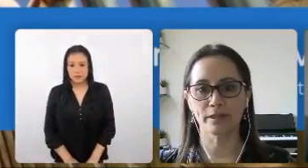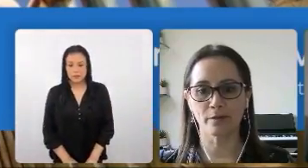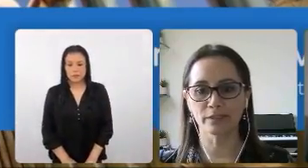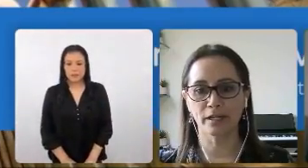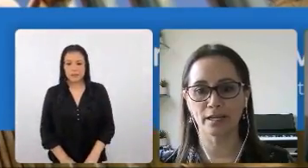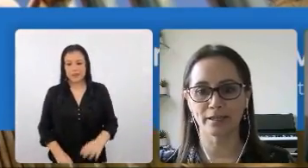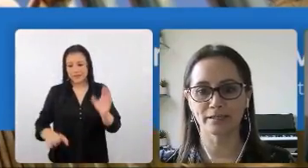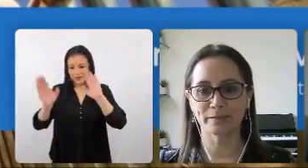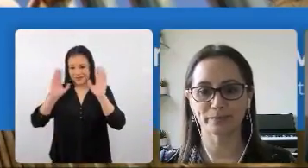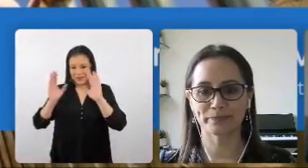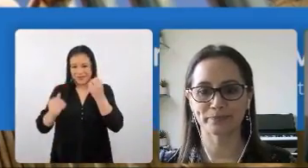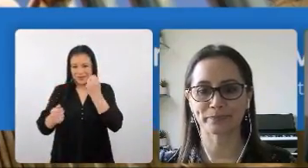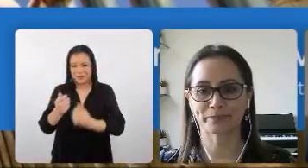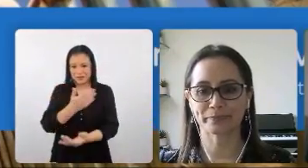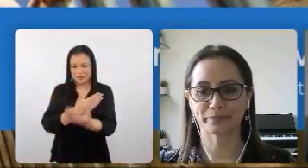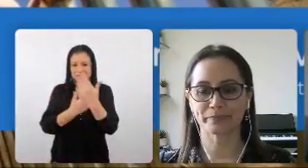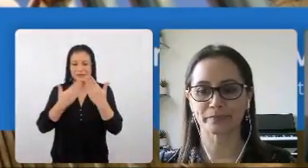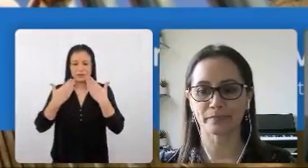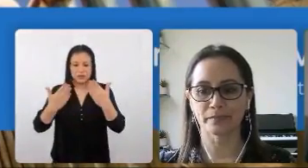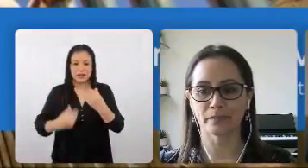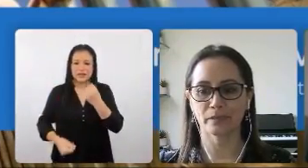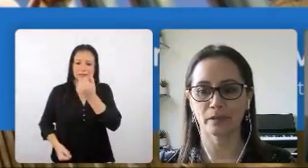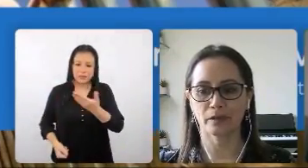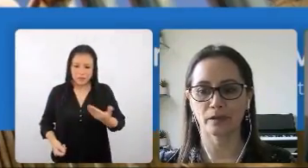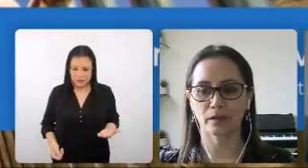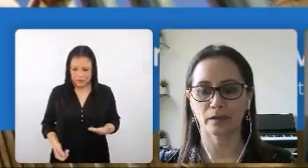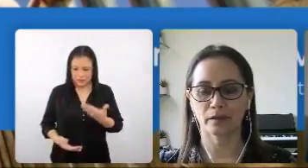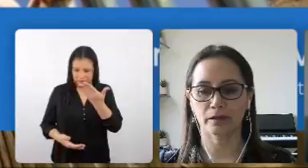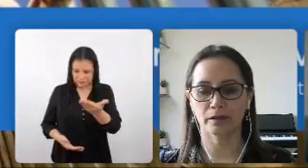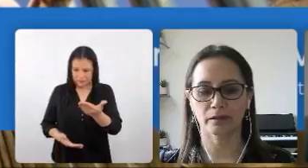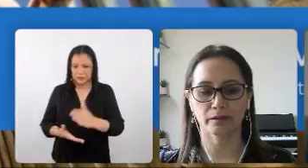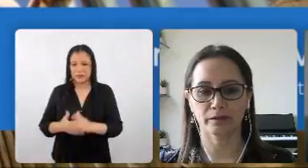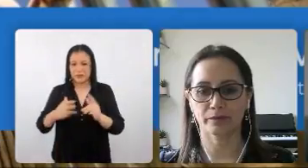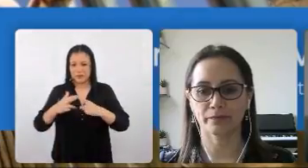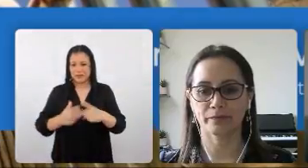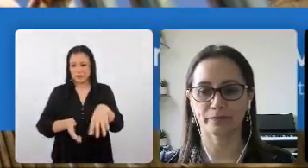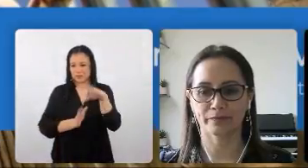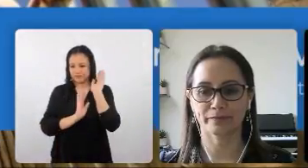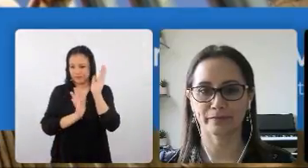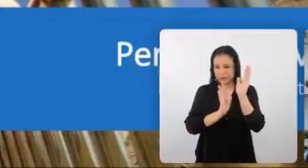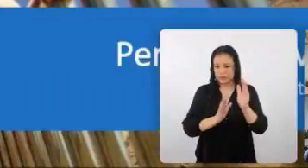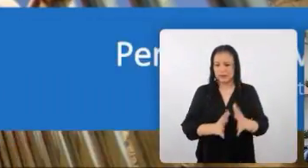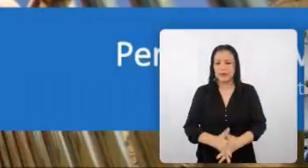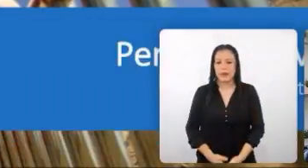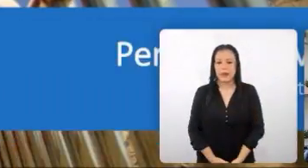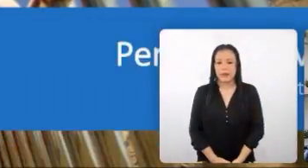Hola Fiorella, buen día, muchas gracias. Muy buenos días, por favor, da inicio a tu presentación.